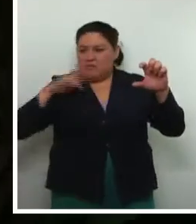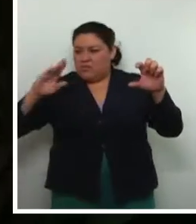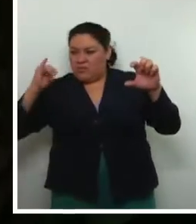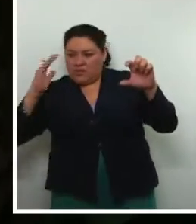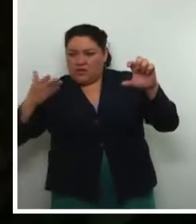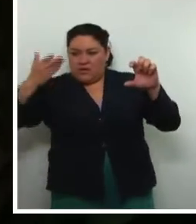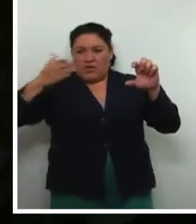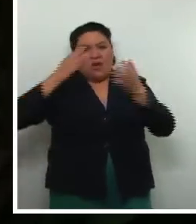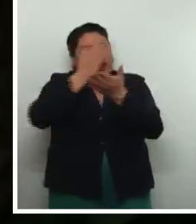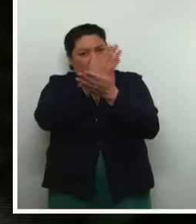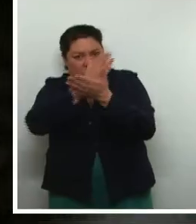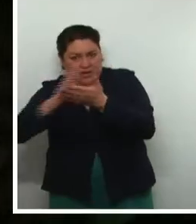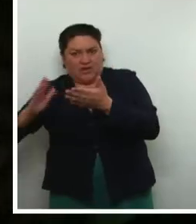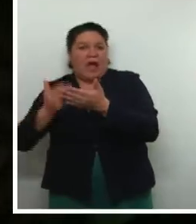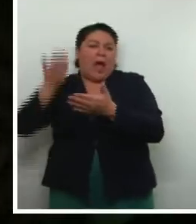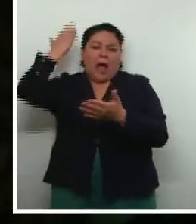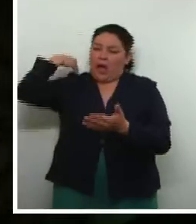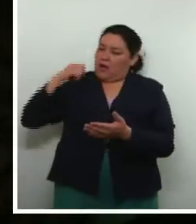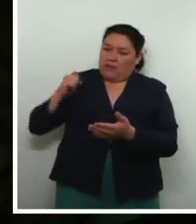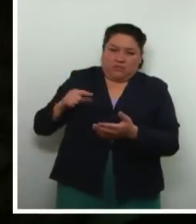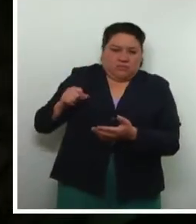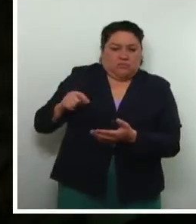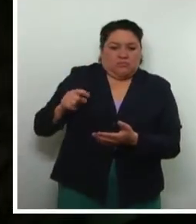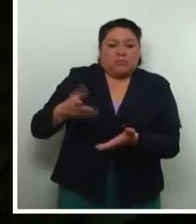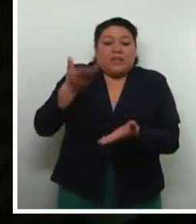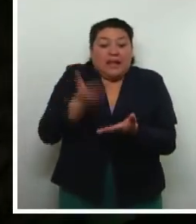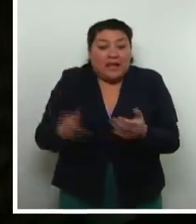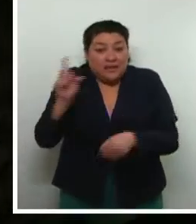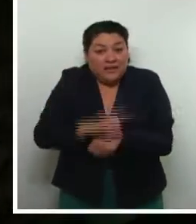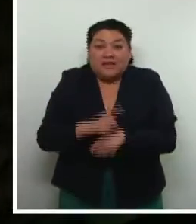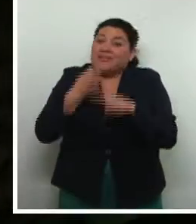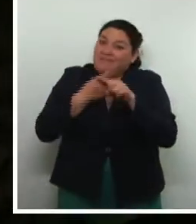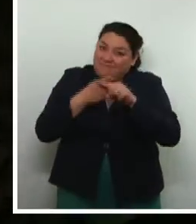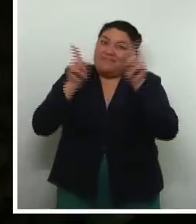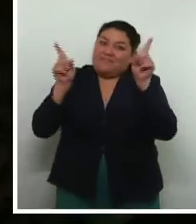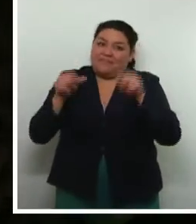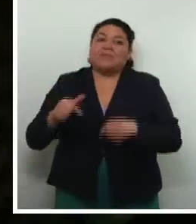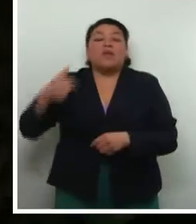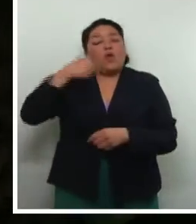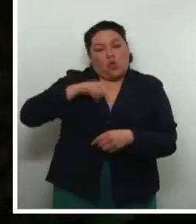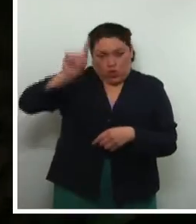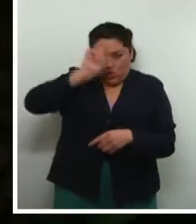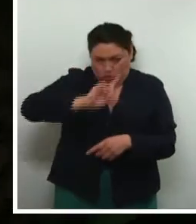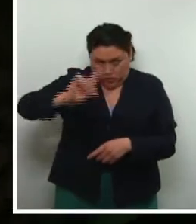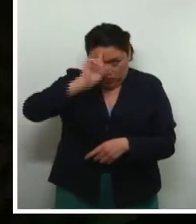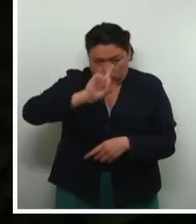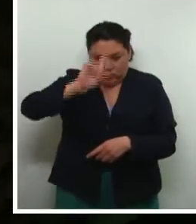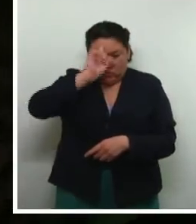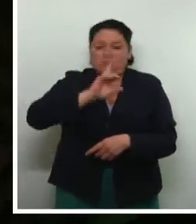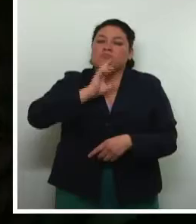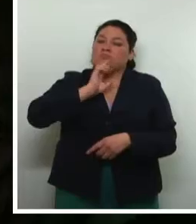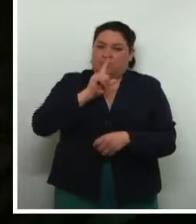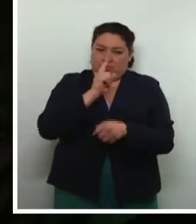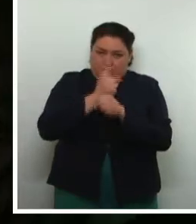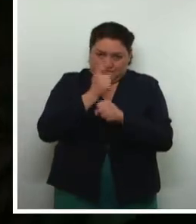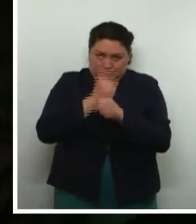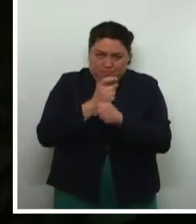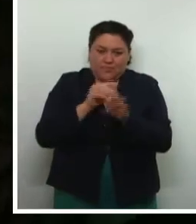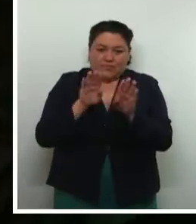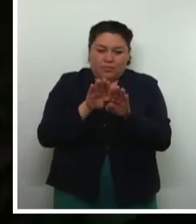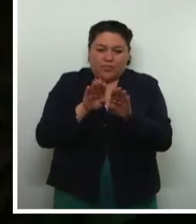a otro, como lo habíamos venido haciendo, y hoy no se hizo. Entonces recomendaría yo, en primer lugar, una cosa,